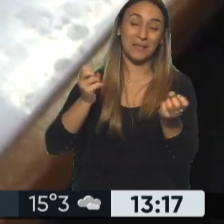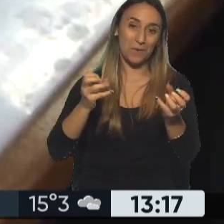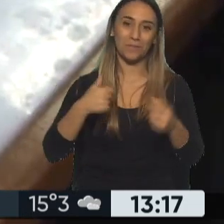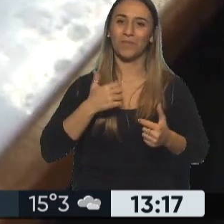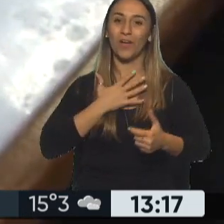contenta